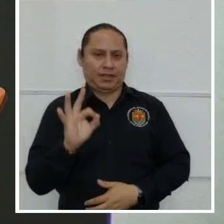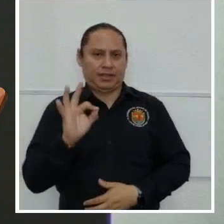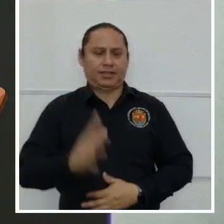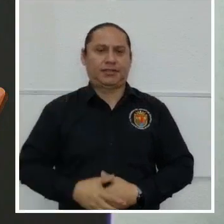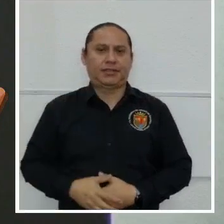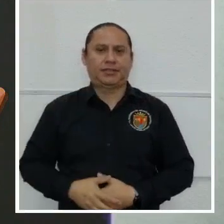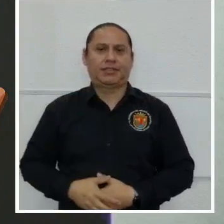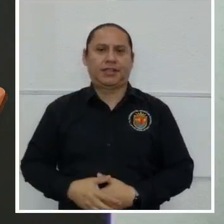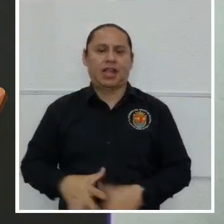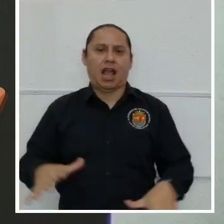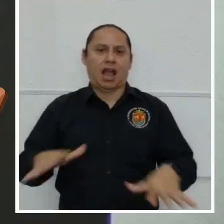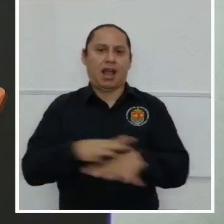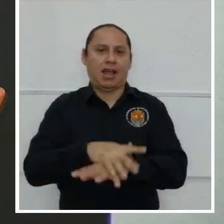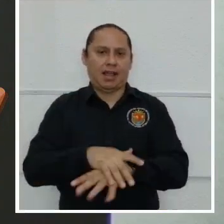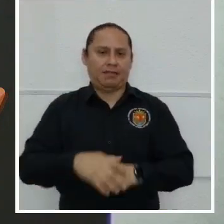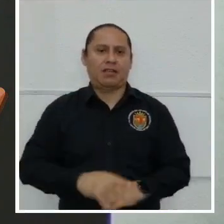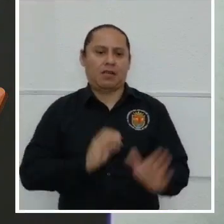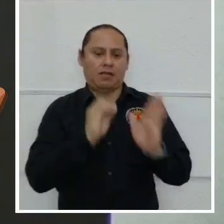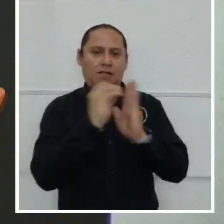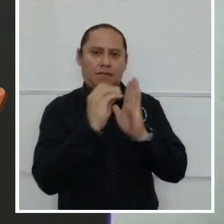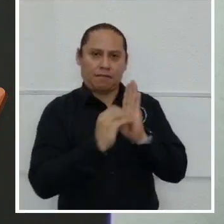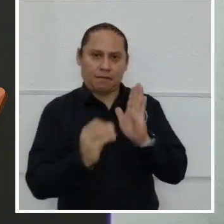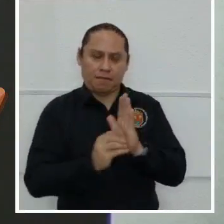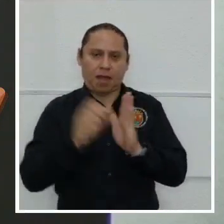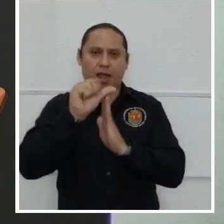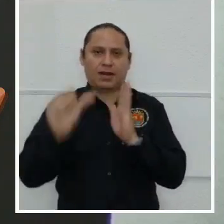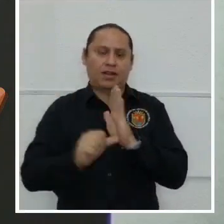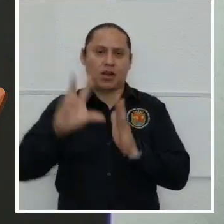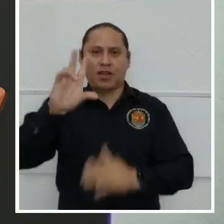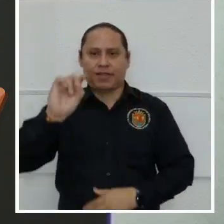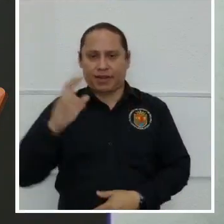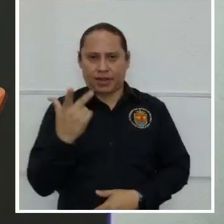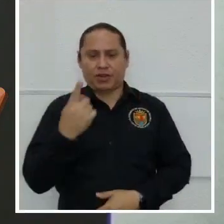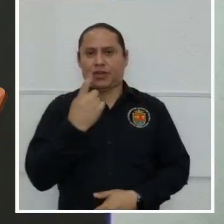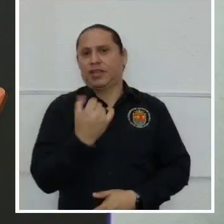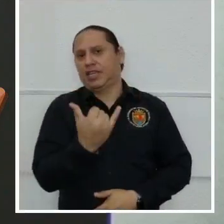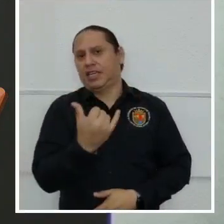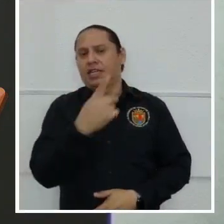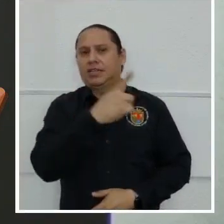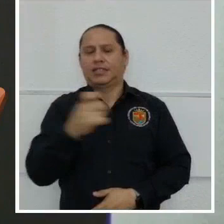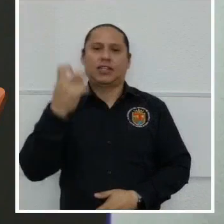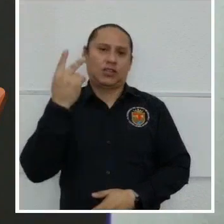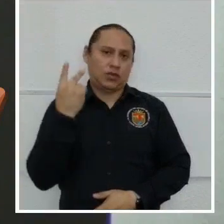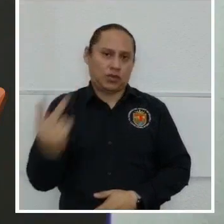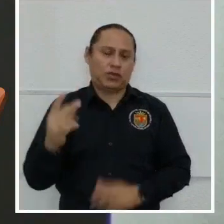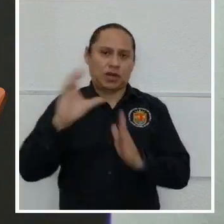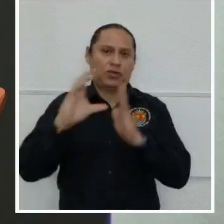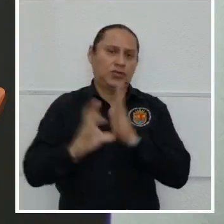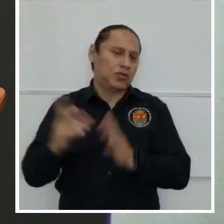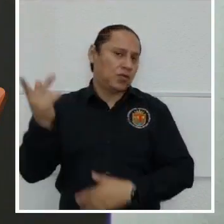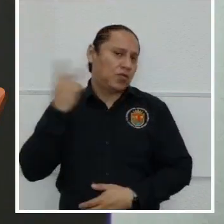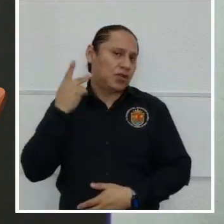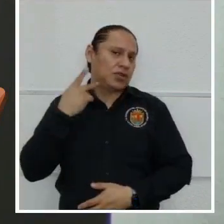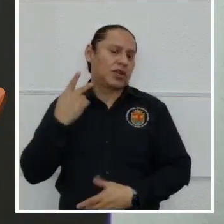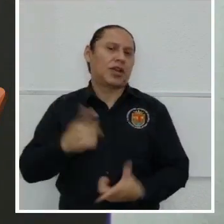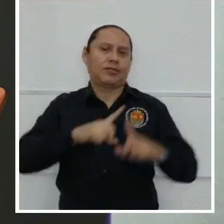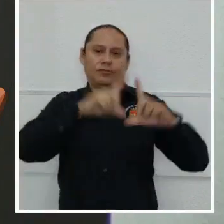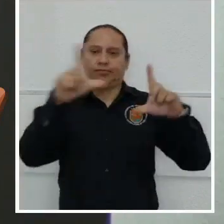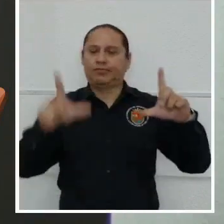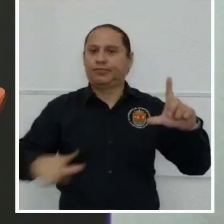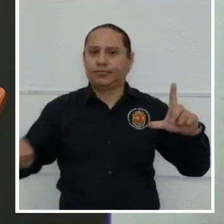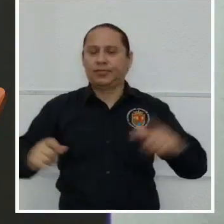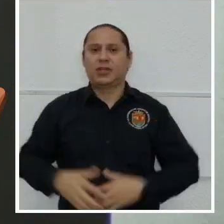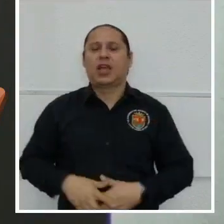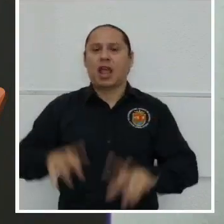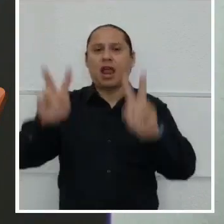29 de mayo de 2023, por el que se reformaron y adicionaron los artículos 38 y 102 de la Constitución Política de los Estados Unidos